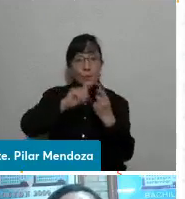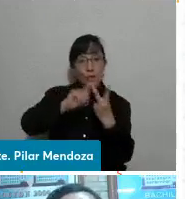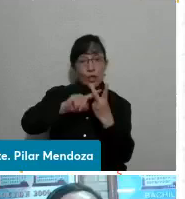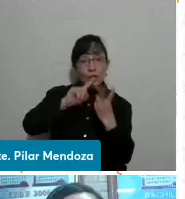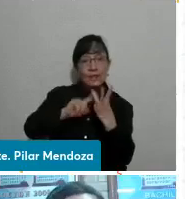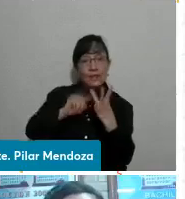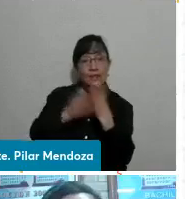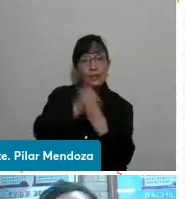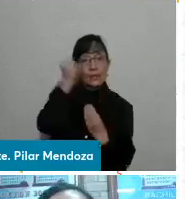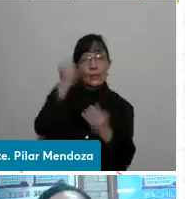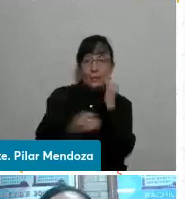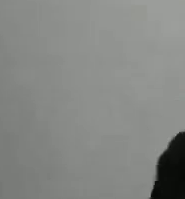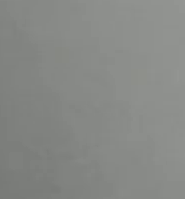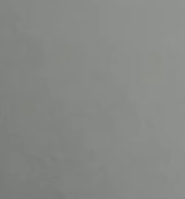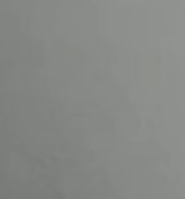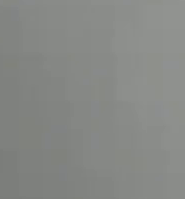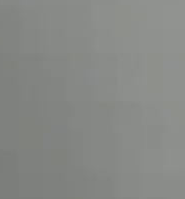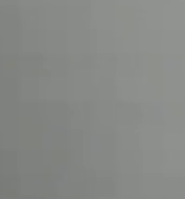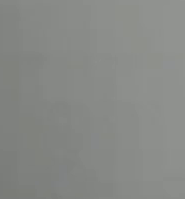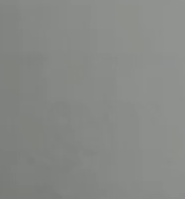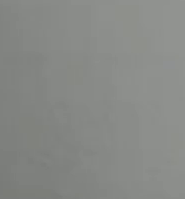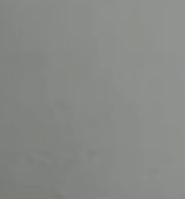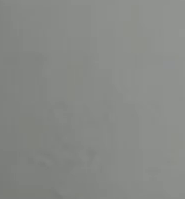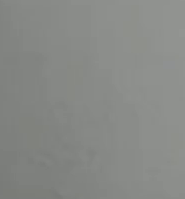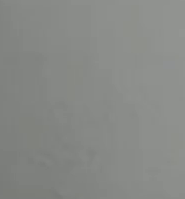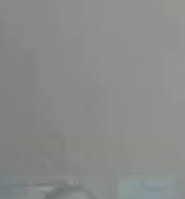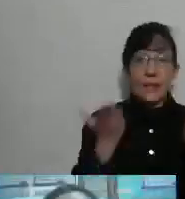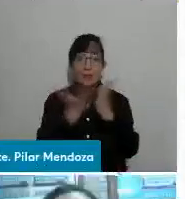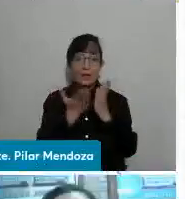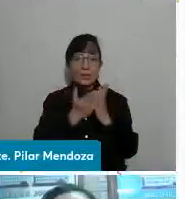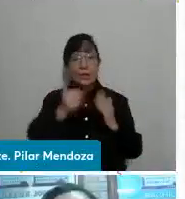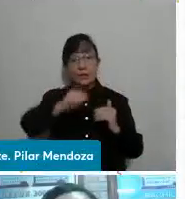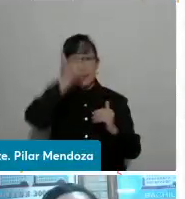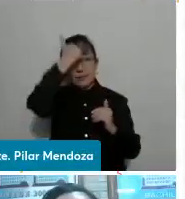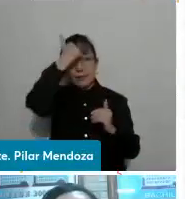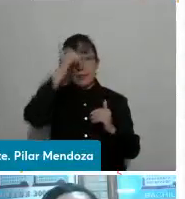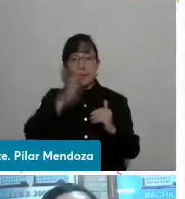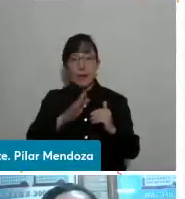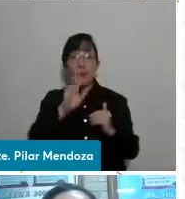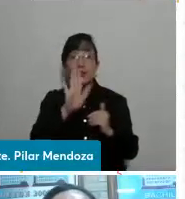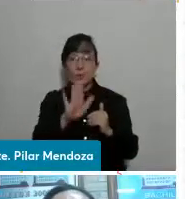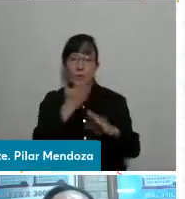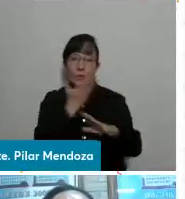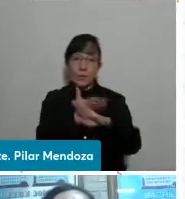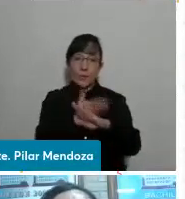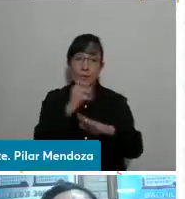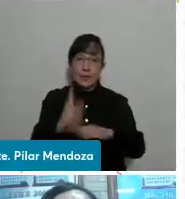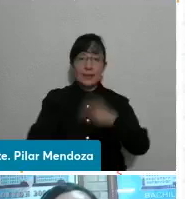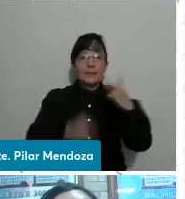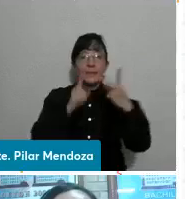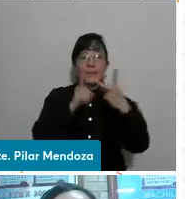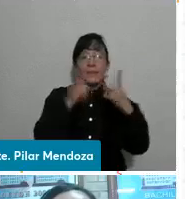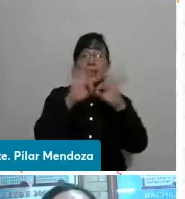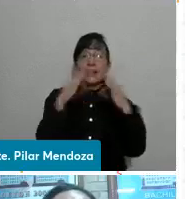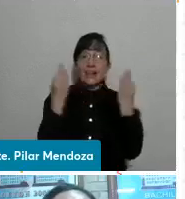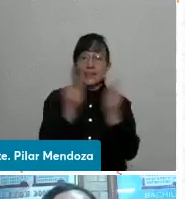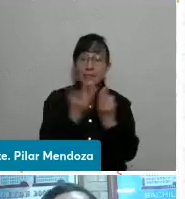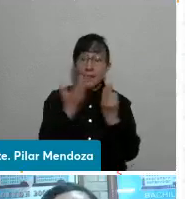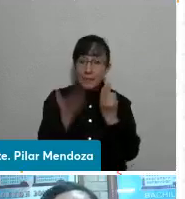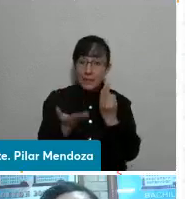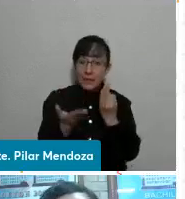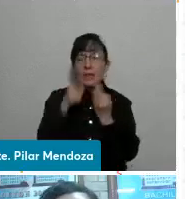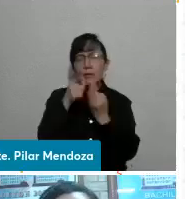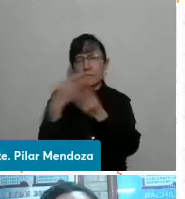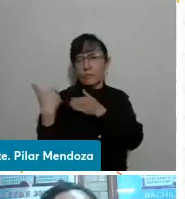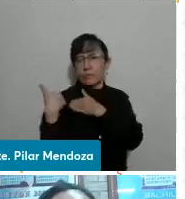compuesta pues por estudiantes que son el centro, o sea, son lo principal en nuestra propuesta, la familia como corresponsable